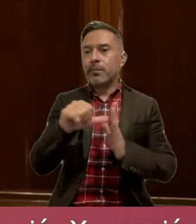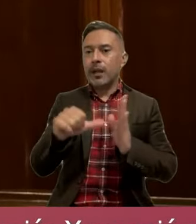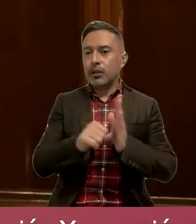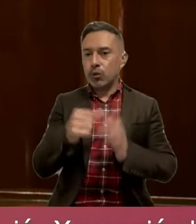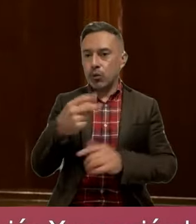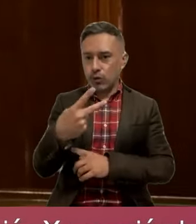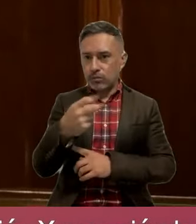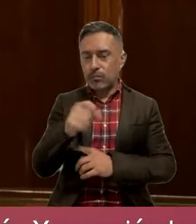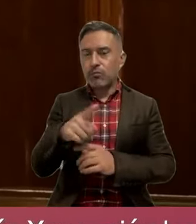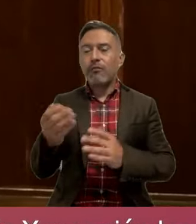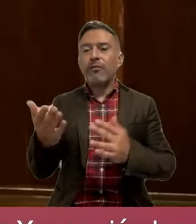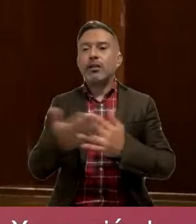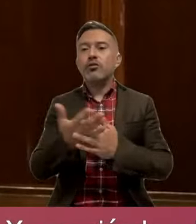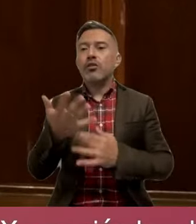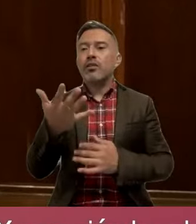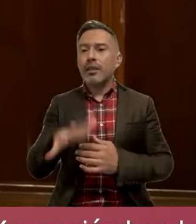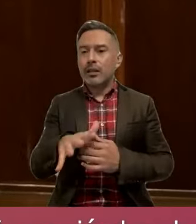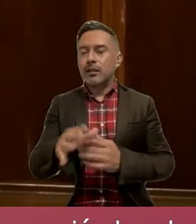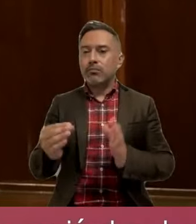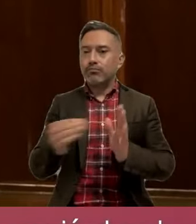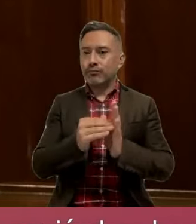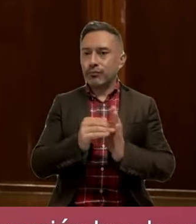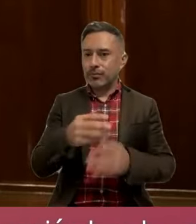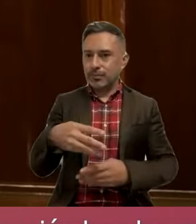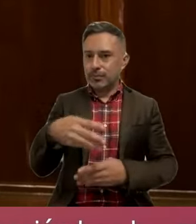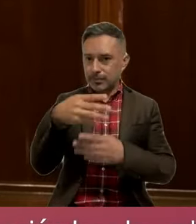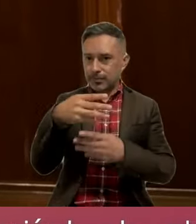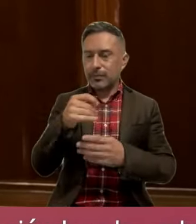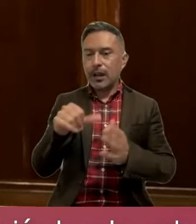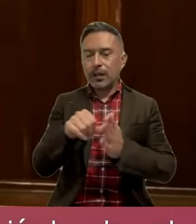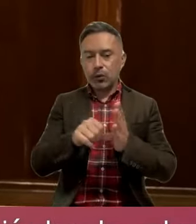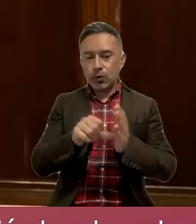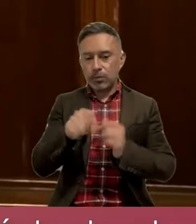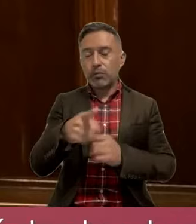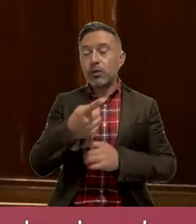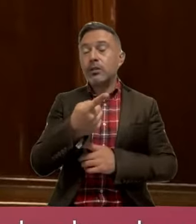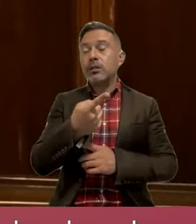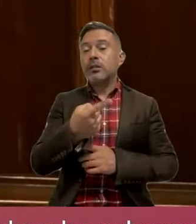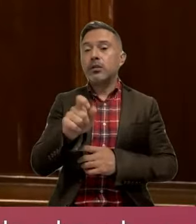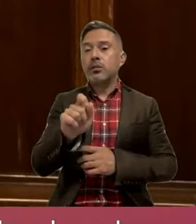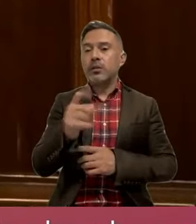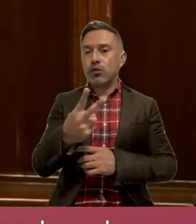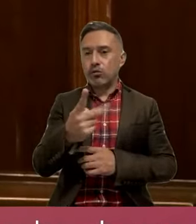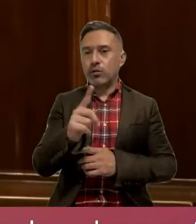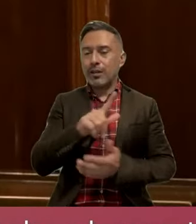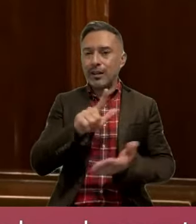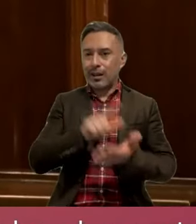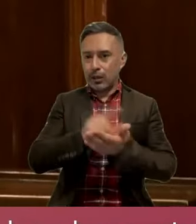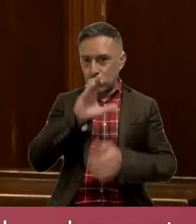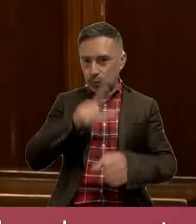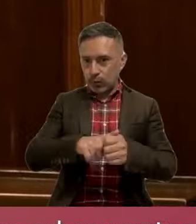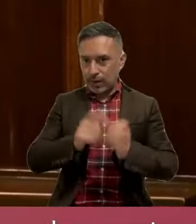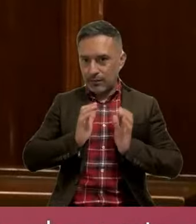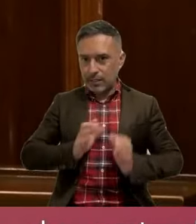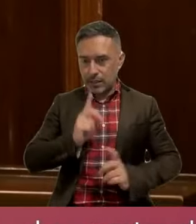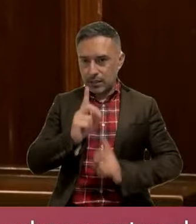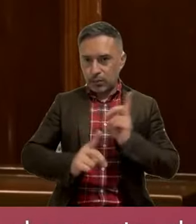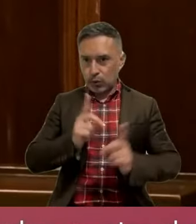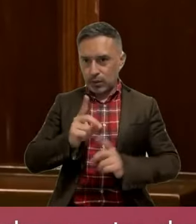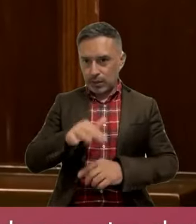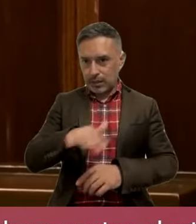la fracción 10, recorriéndose las subsecuentes al artículo 122 de la Ley de Cultura Física y Deporte del Estado de